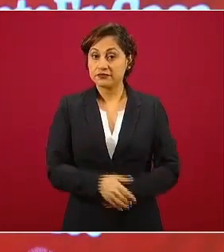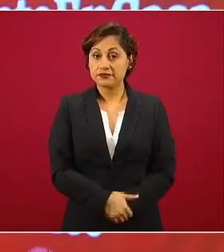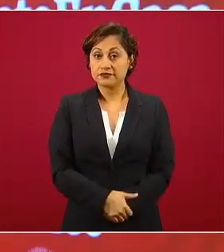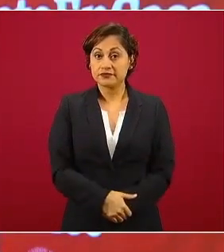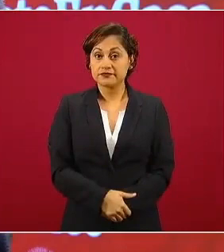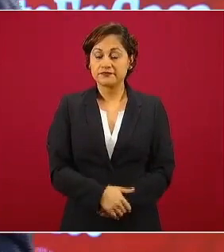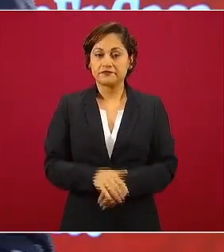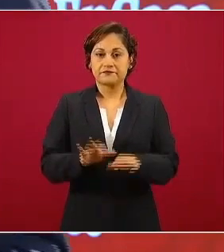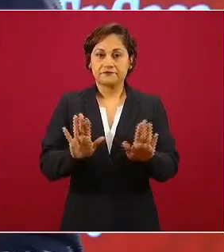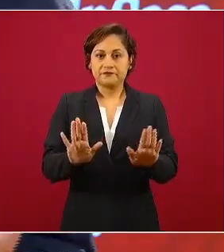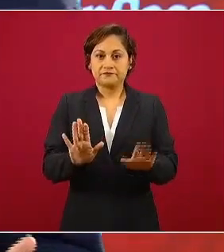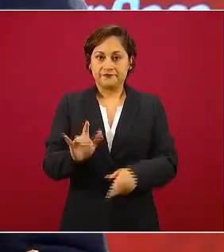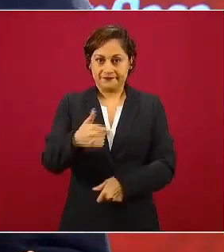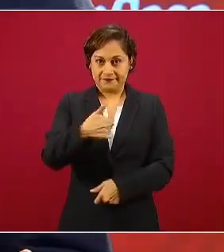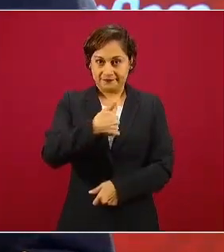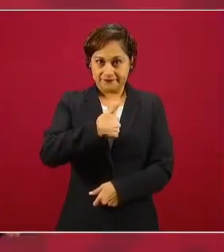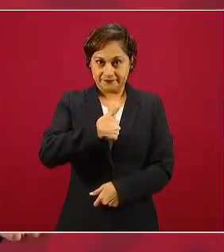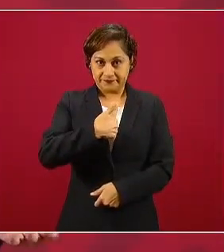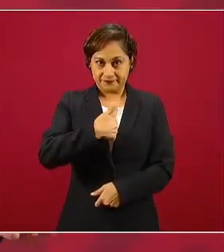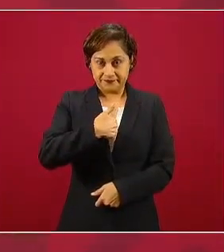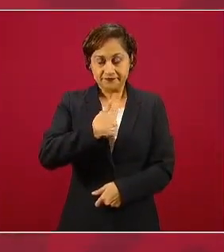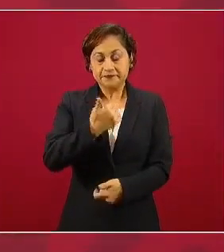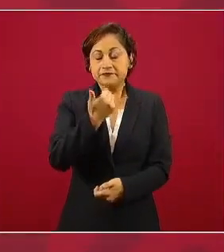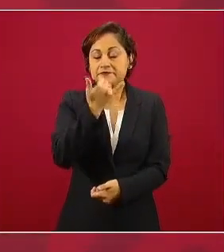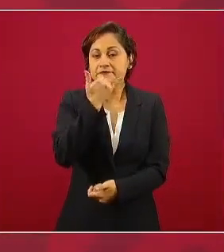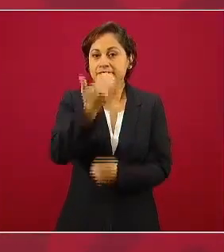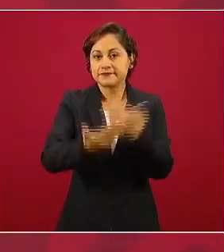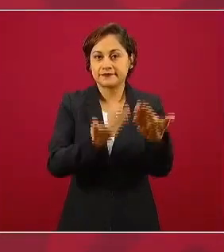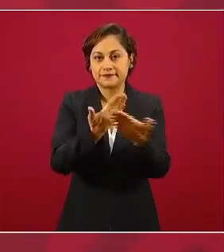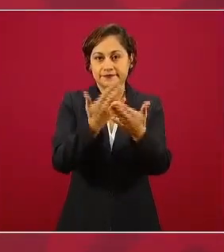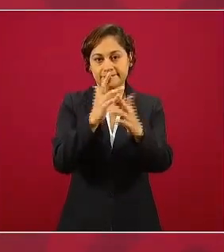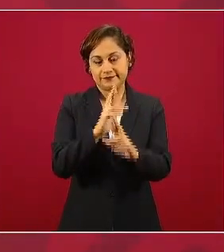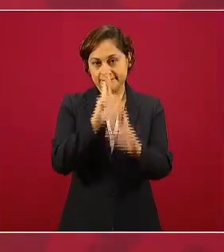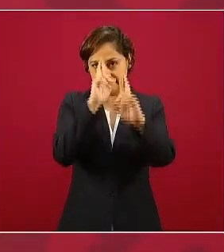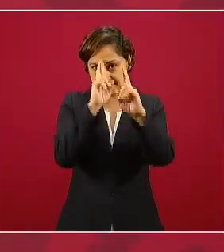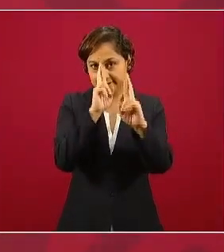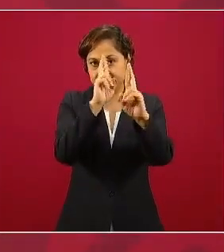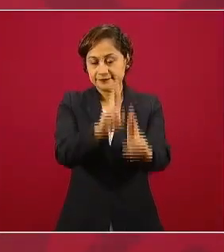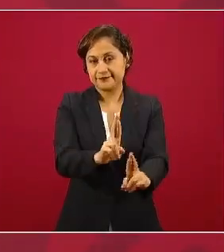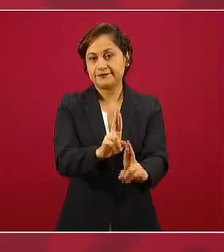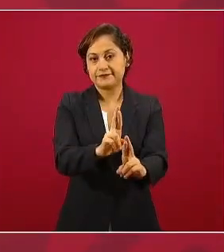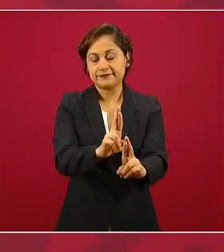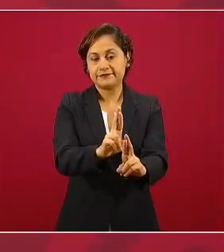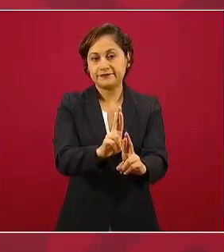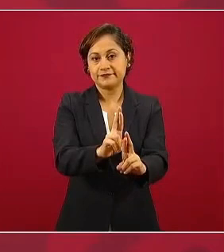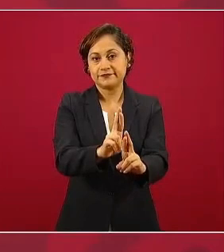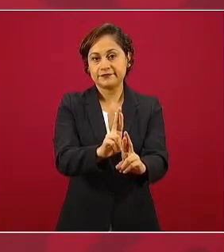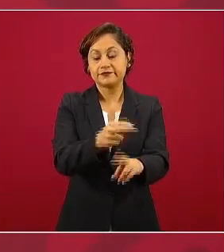Y yo, pues, con todo respeto, no voy a permitir